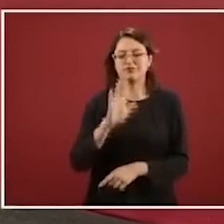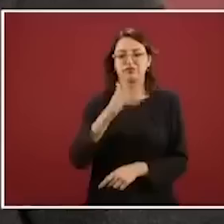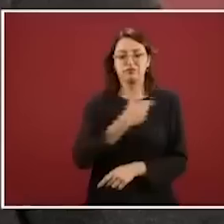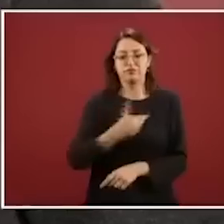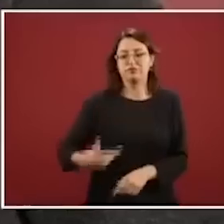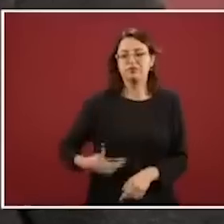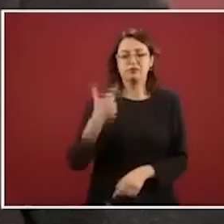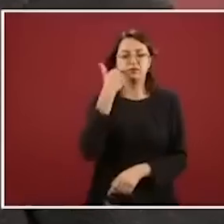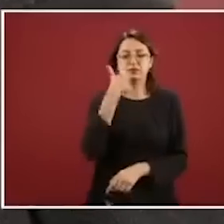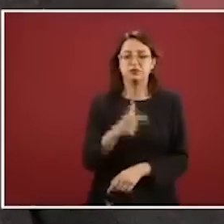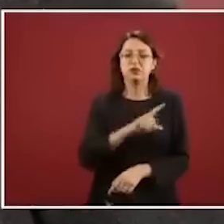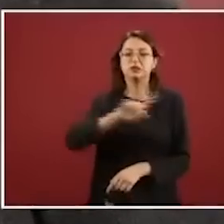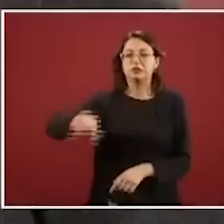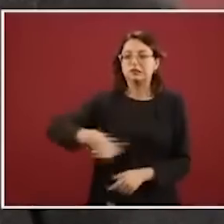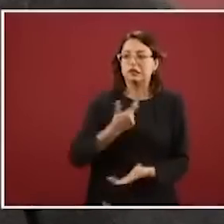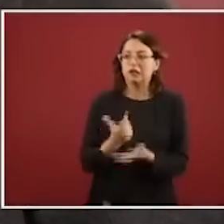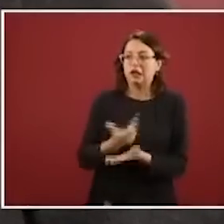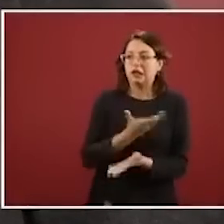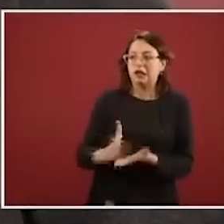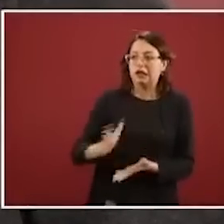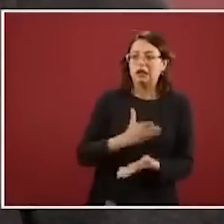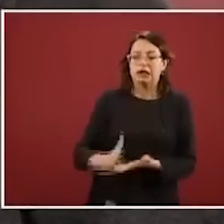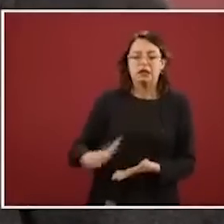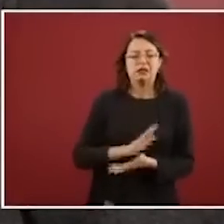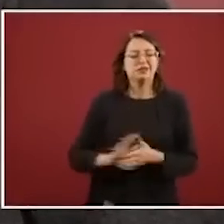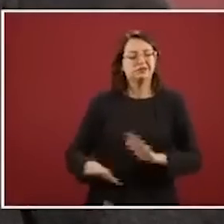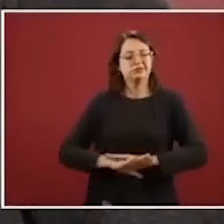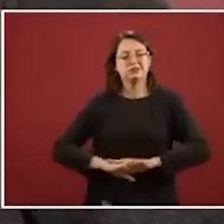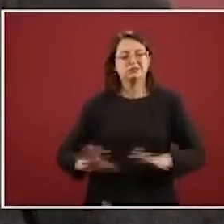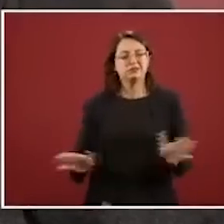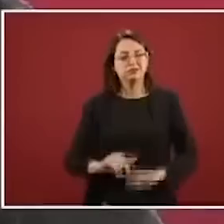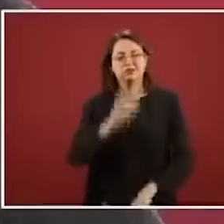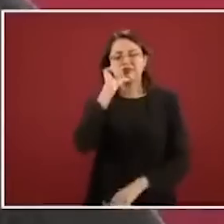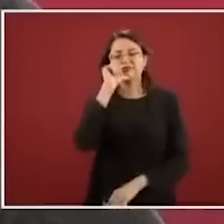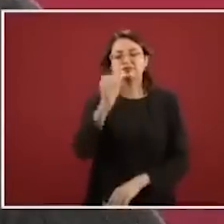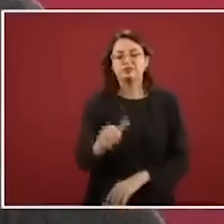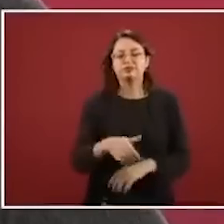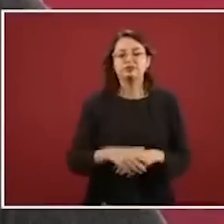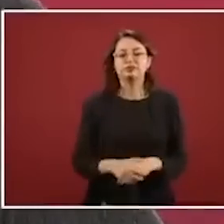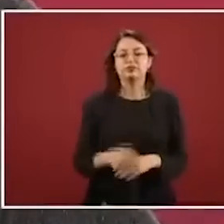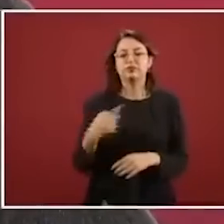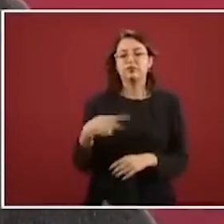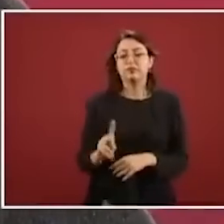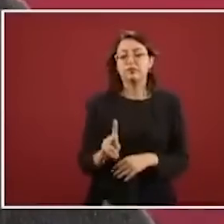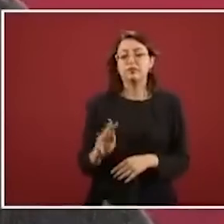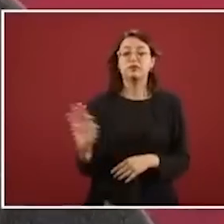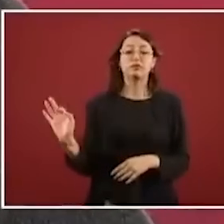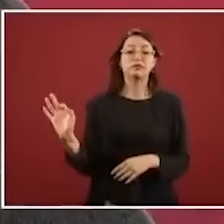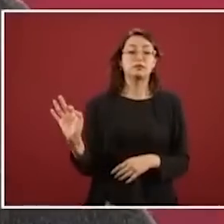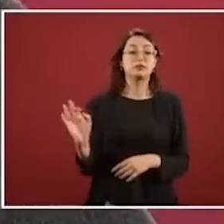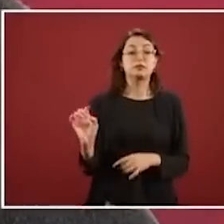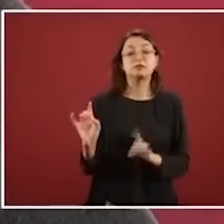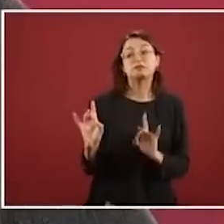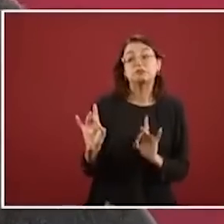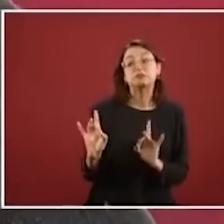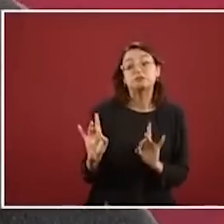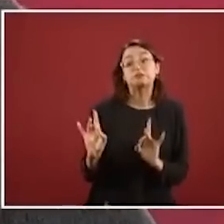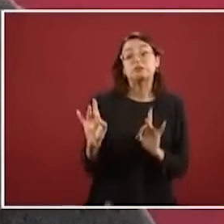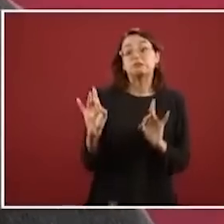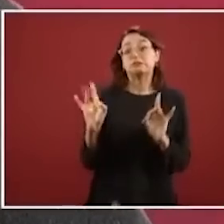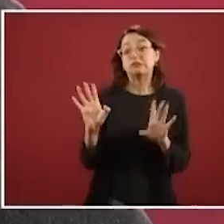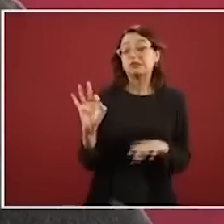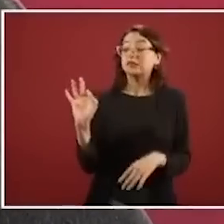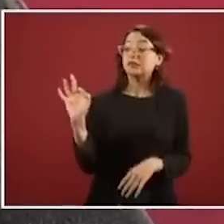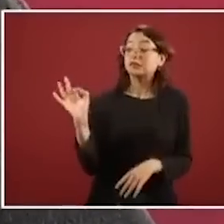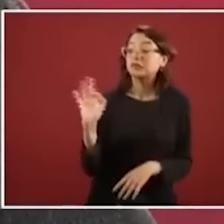tampoco compromisos de pagos extraordinarios en este tipo de factores. Pero si hubiese necesidad de un escenario